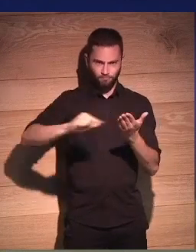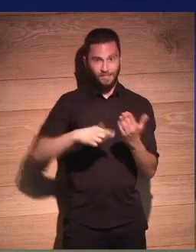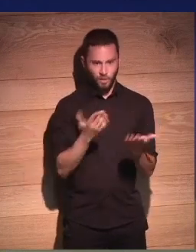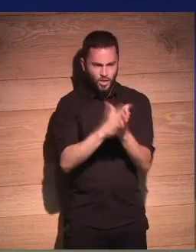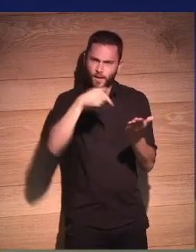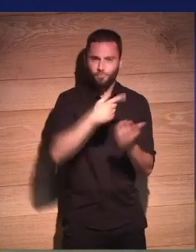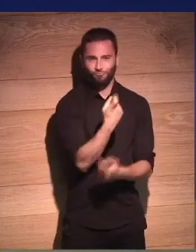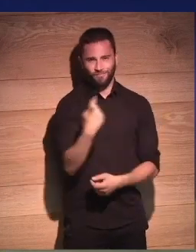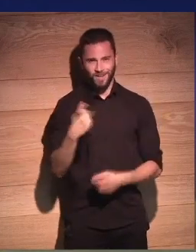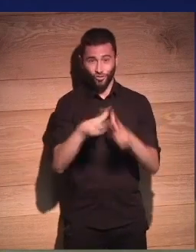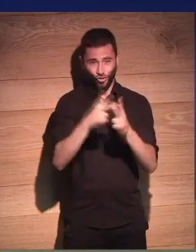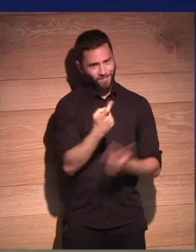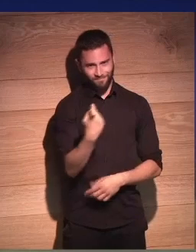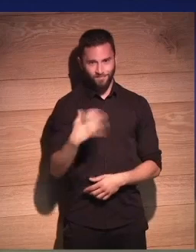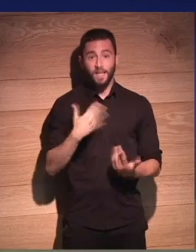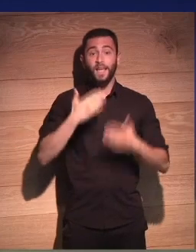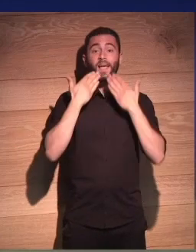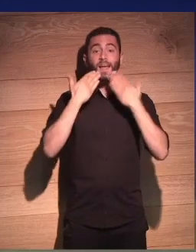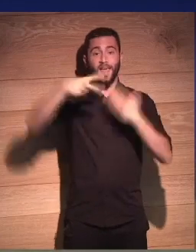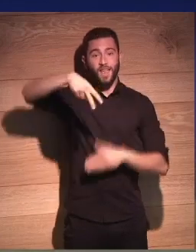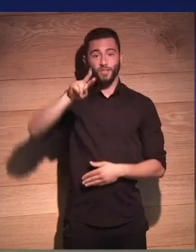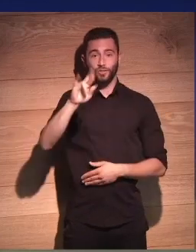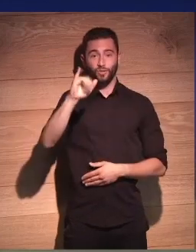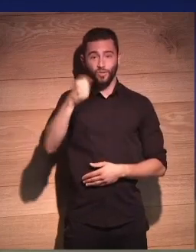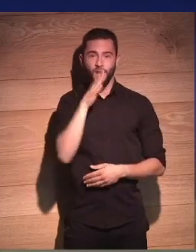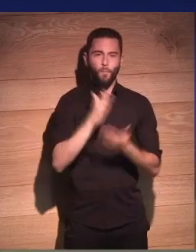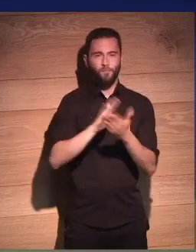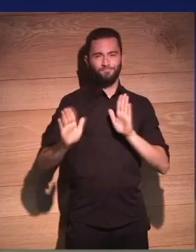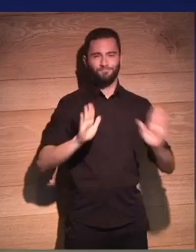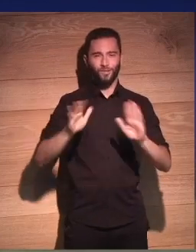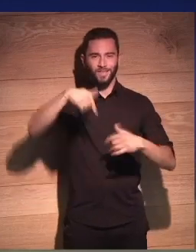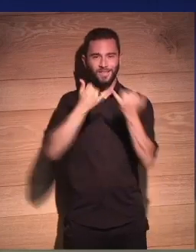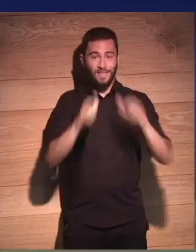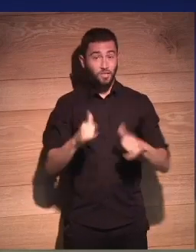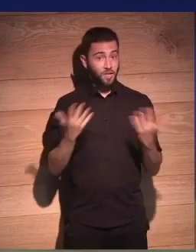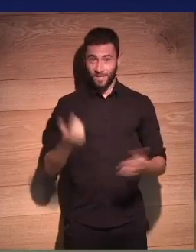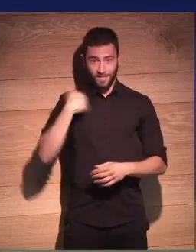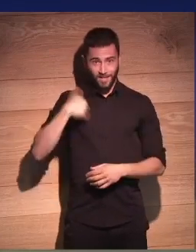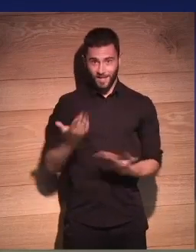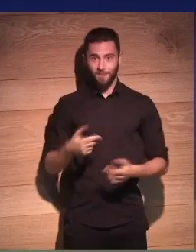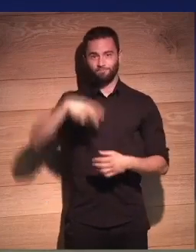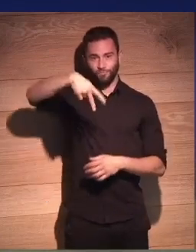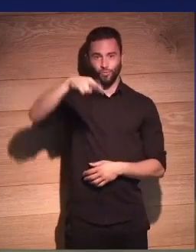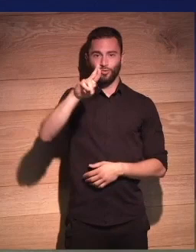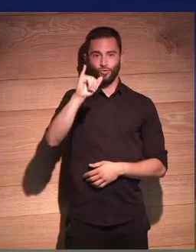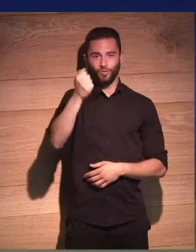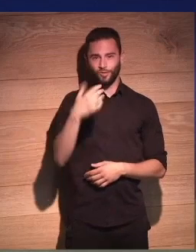nuestra sociedad. Dar las gracias a Nuria también por moderar este acto y sin más preámbulos os dejo con Nuria Rivas.